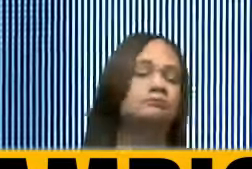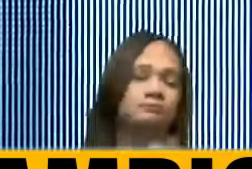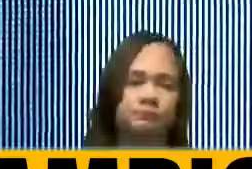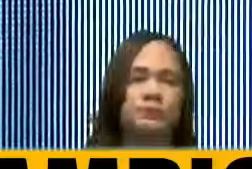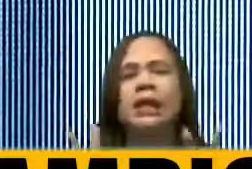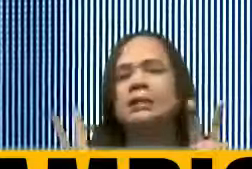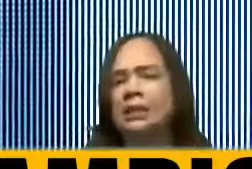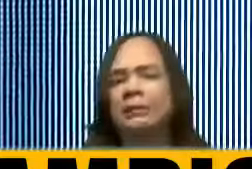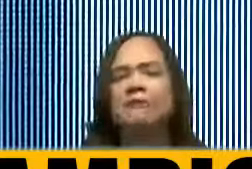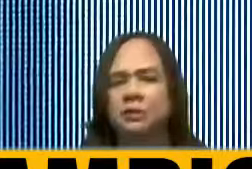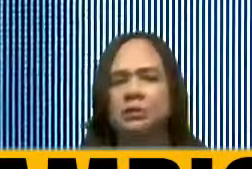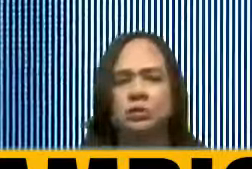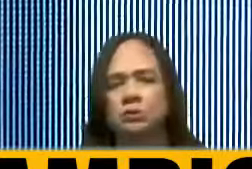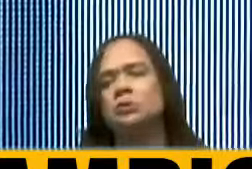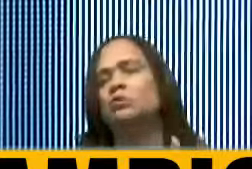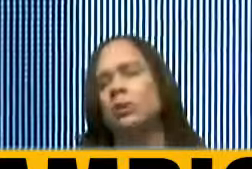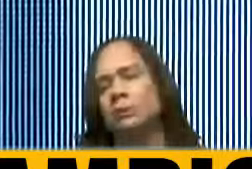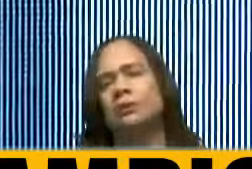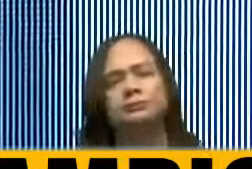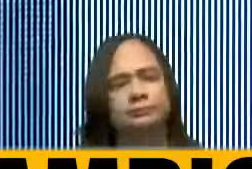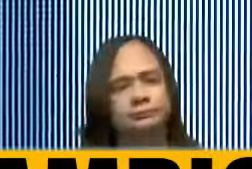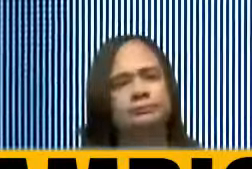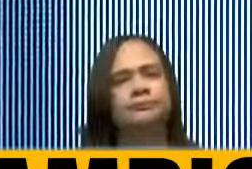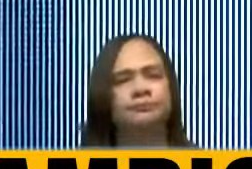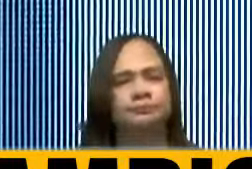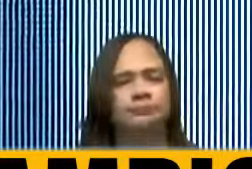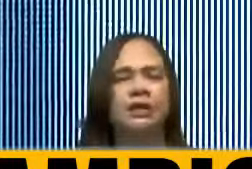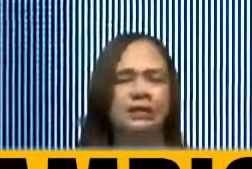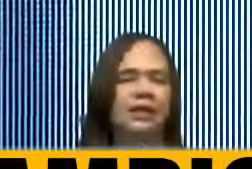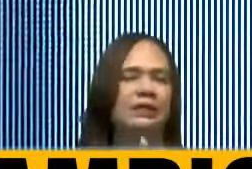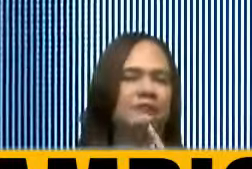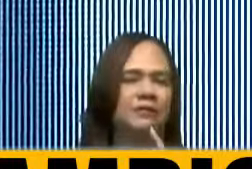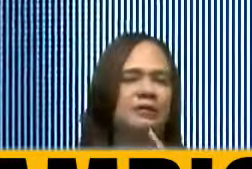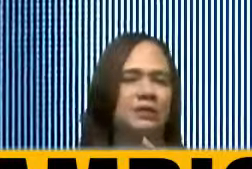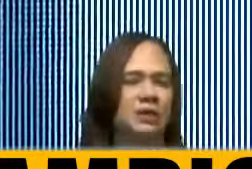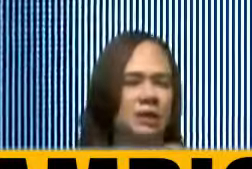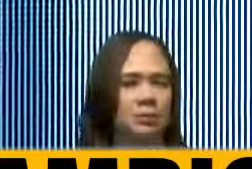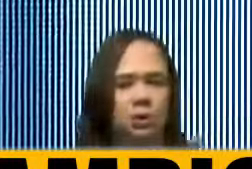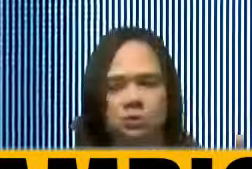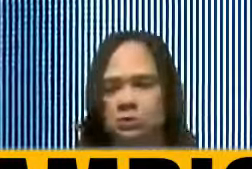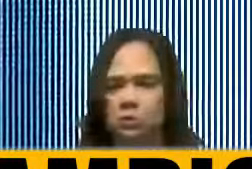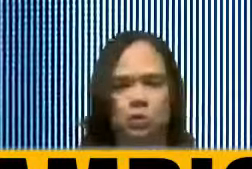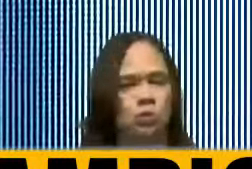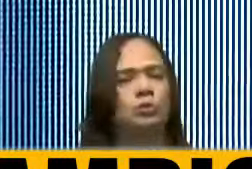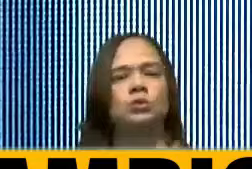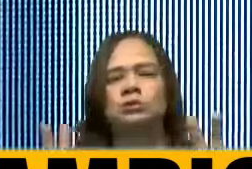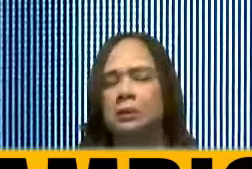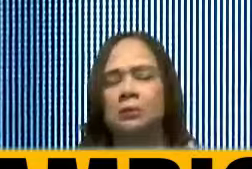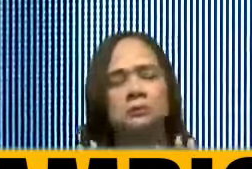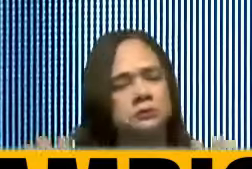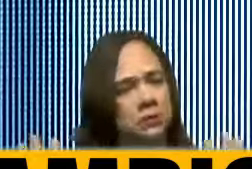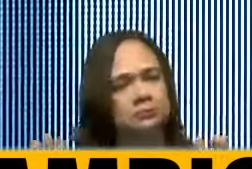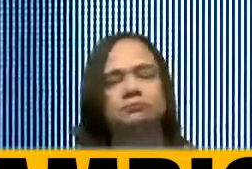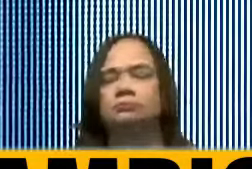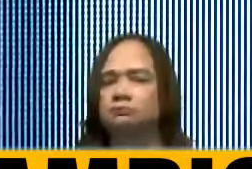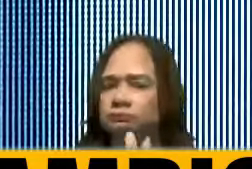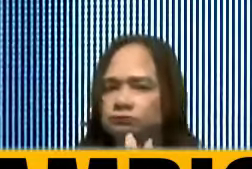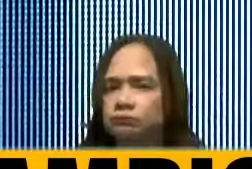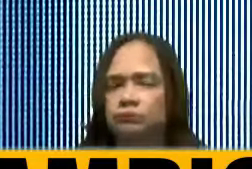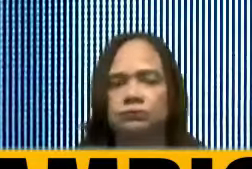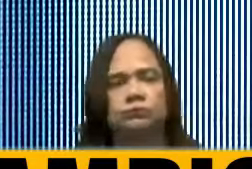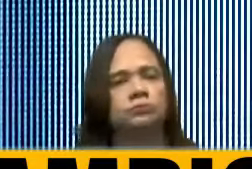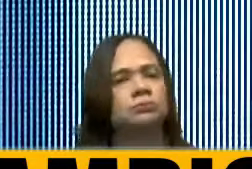nuestra tema con Venezuela es un tema de defensa de la Democracia Ese es nuestro tema y Hemos cumplido con todo lo que hemos